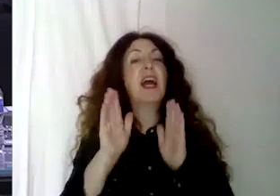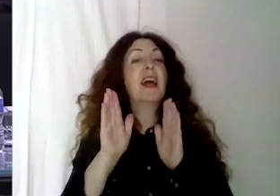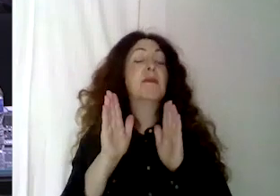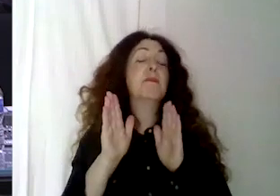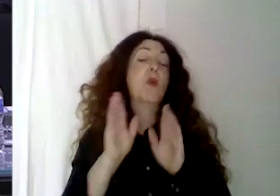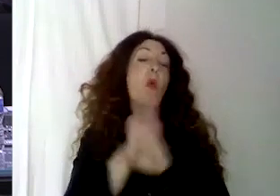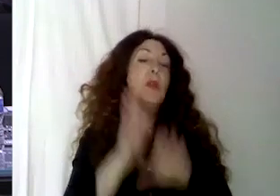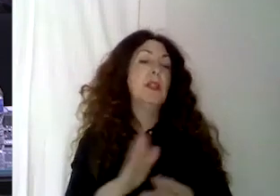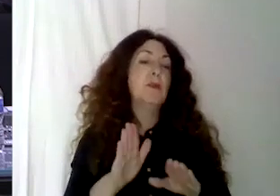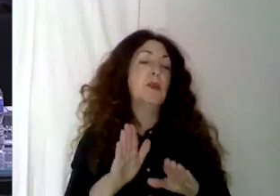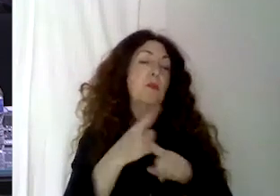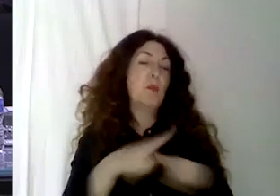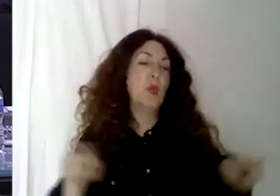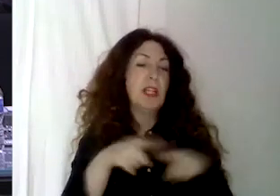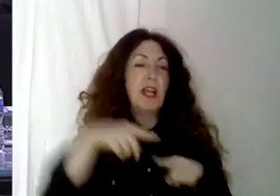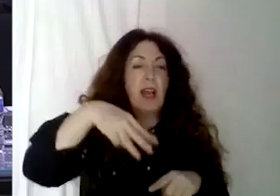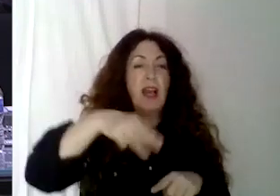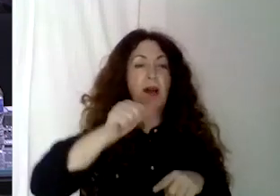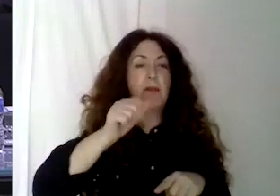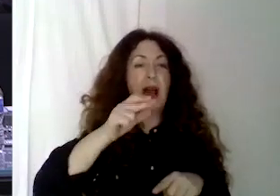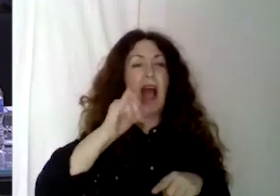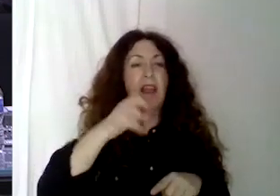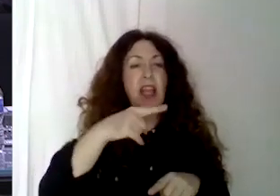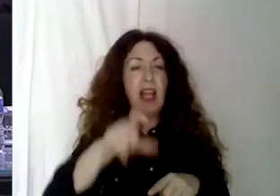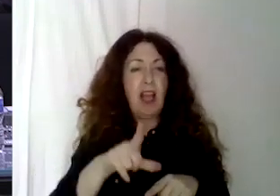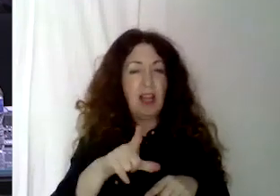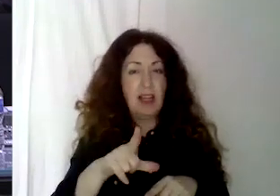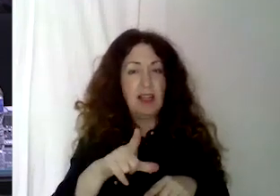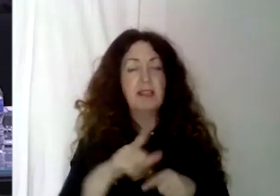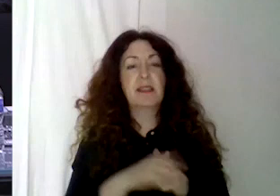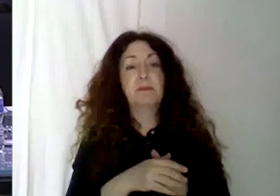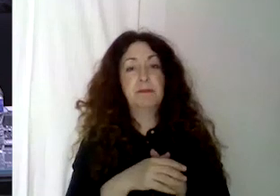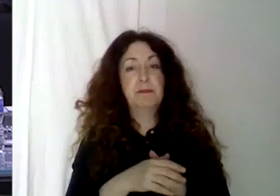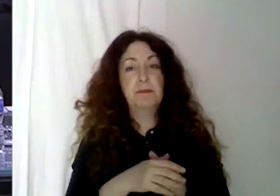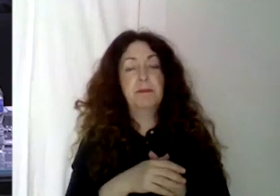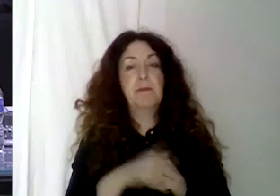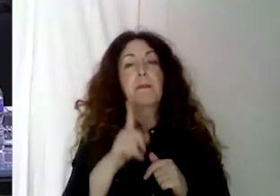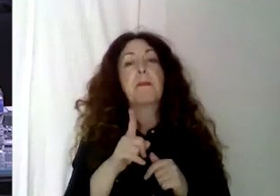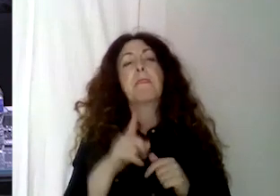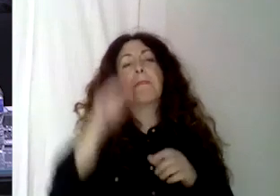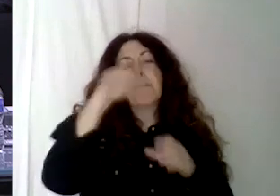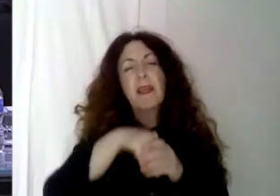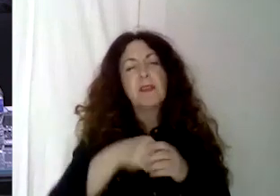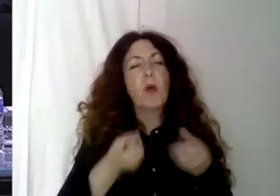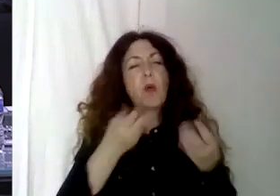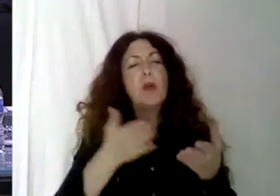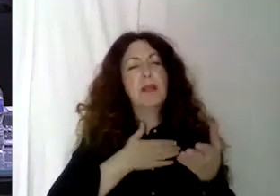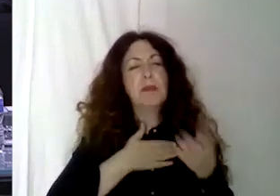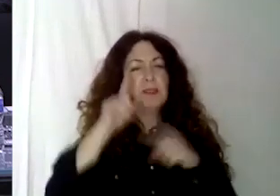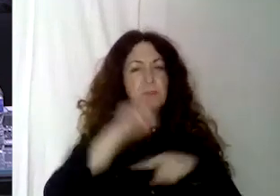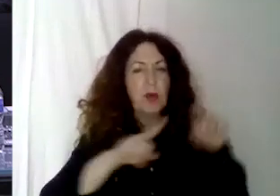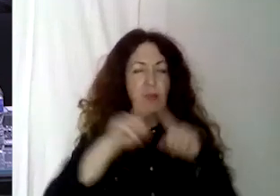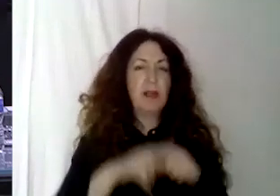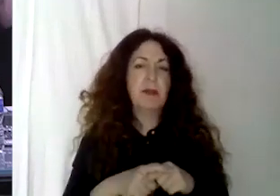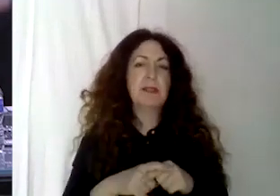madrigales, y antes nos había dejado un madrigal que decía «Yo tacheró sobre mis problemas». Yo también me callaré.